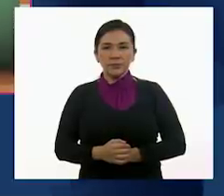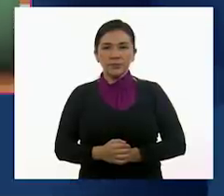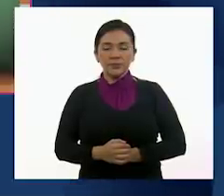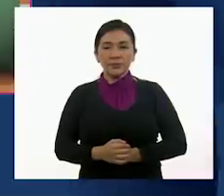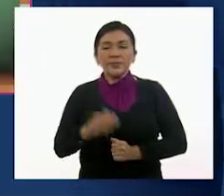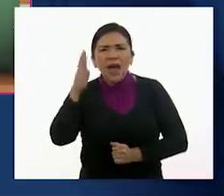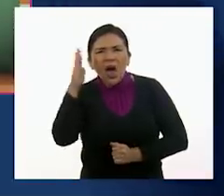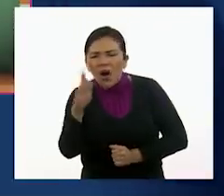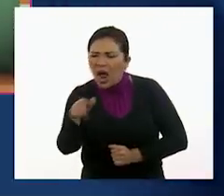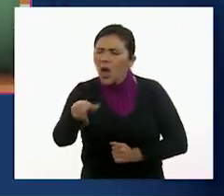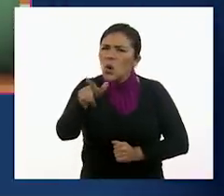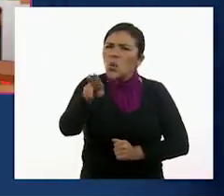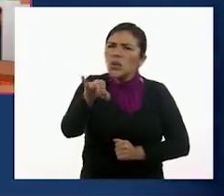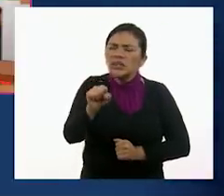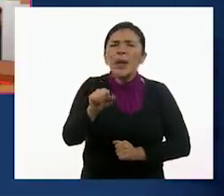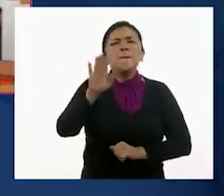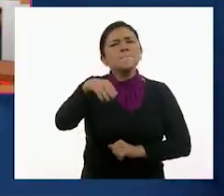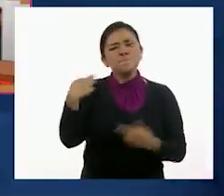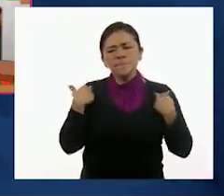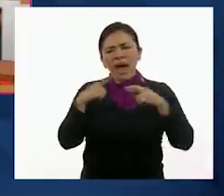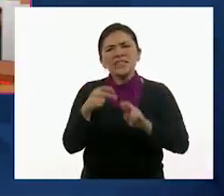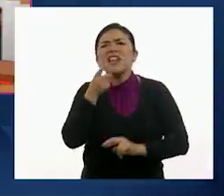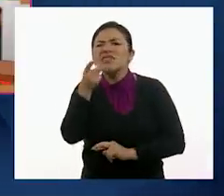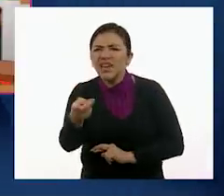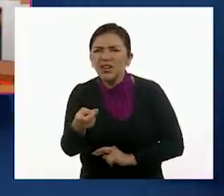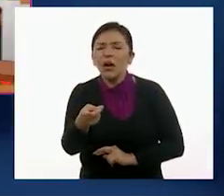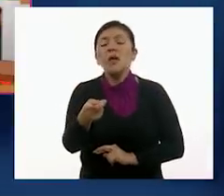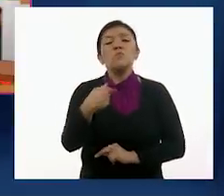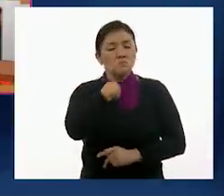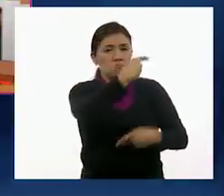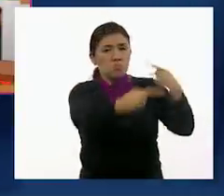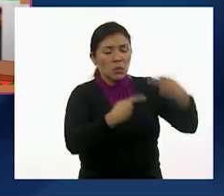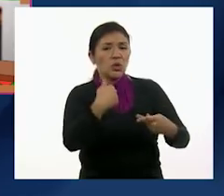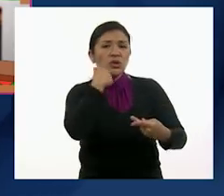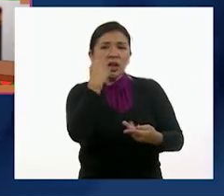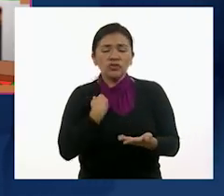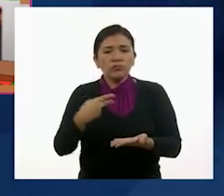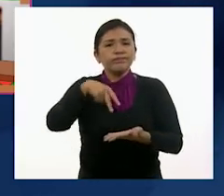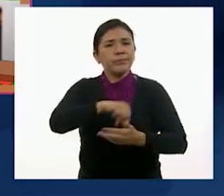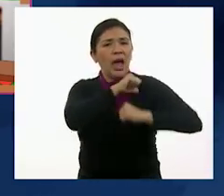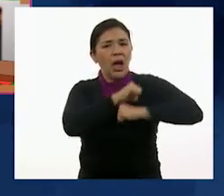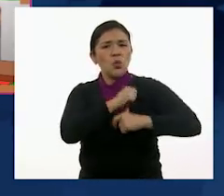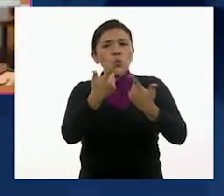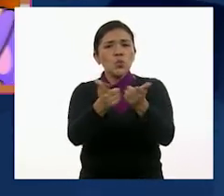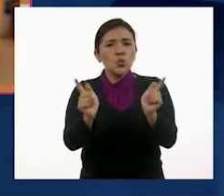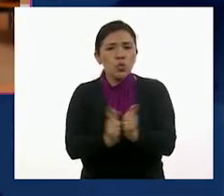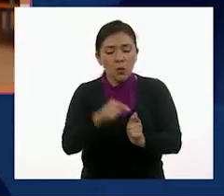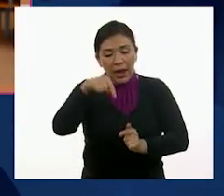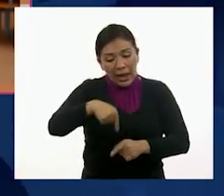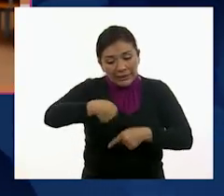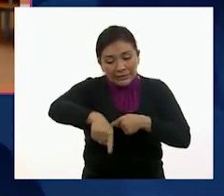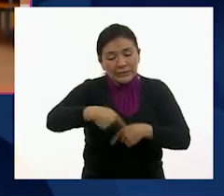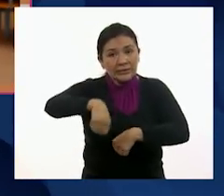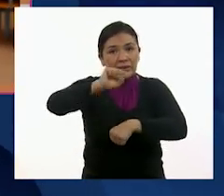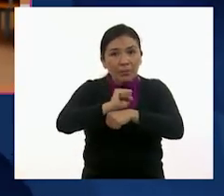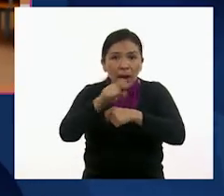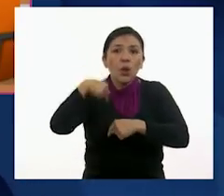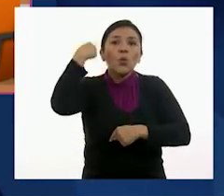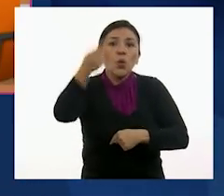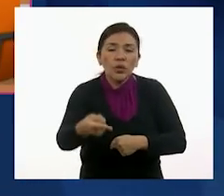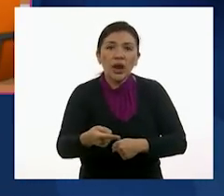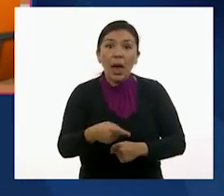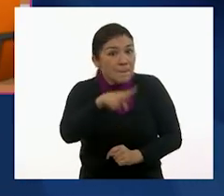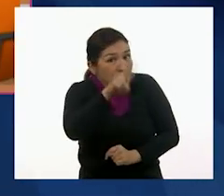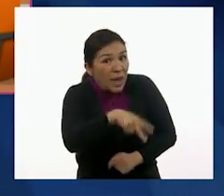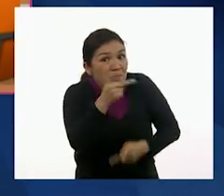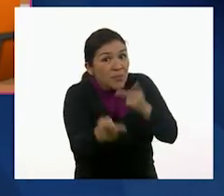Hola Luis, ¿qué te dijo la maestra? Me preguntó si quería ser el representante del grupo esta semana y la otra, Vale. ¿En serio te preguntó si querías?